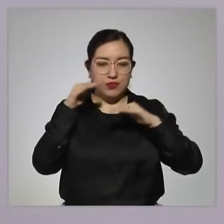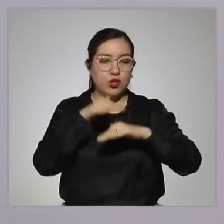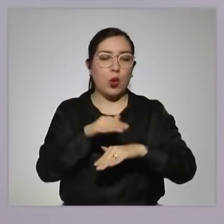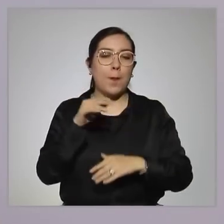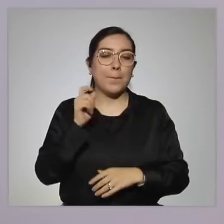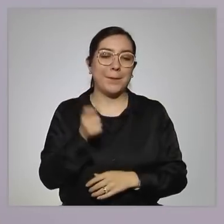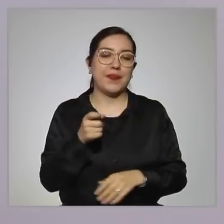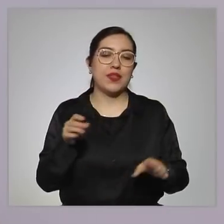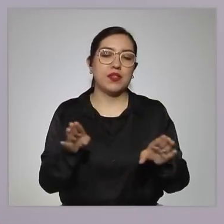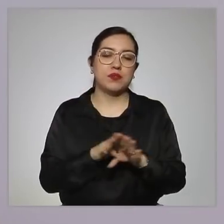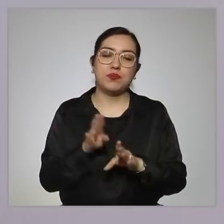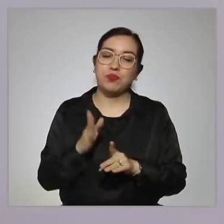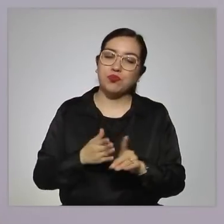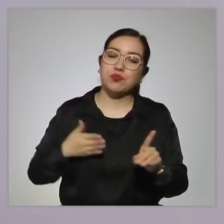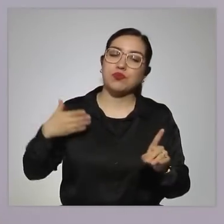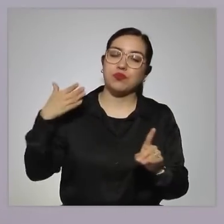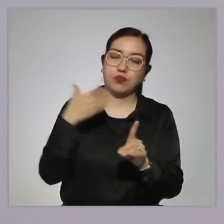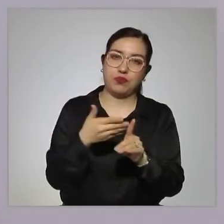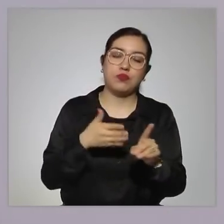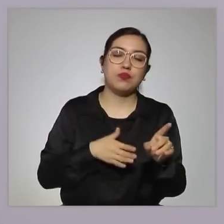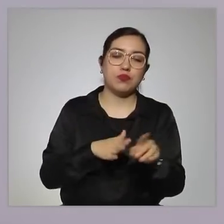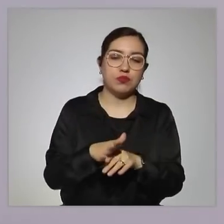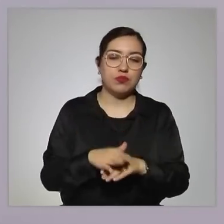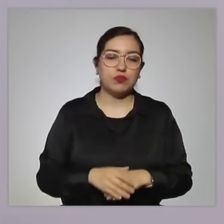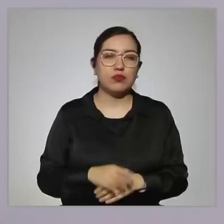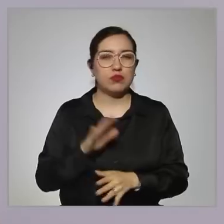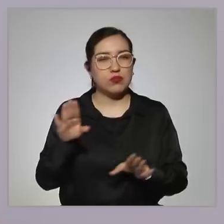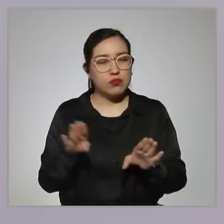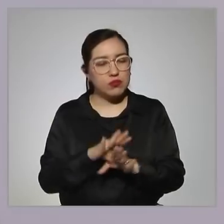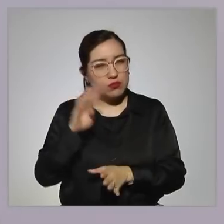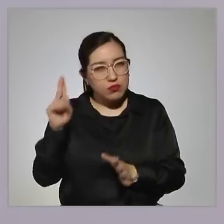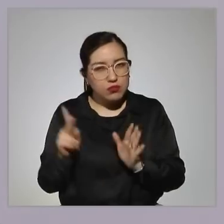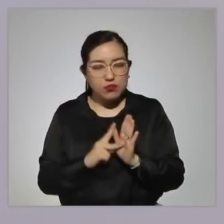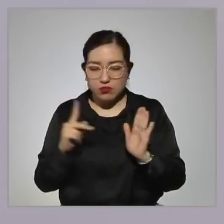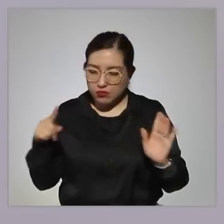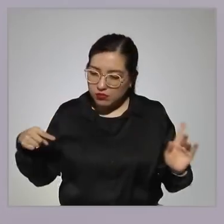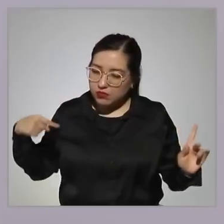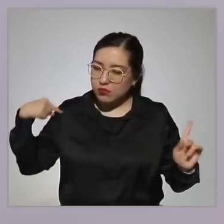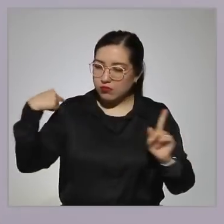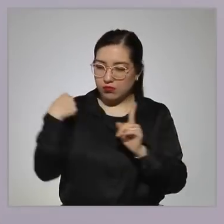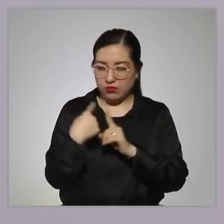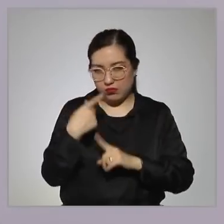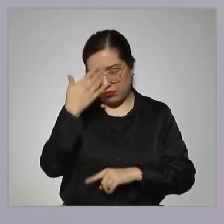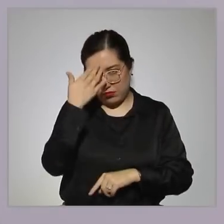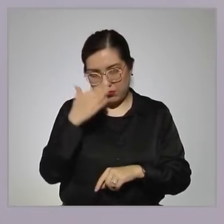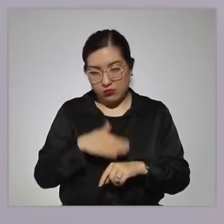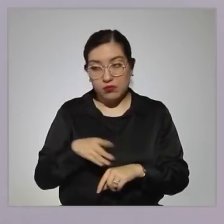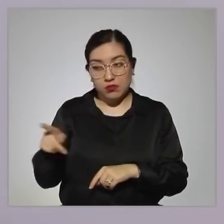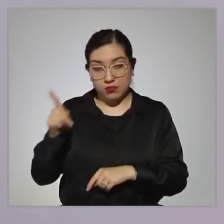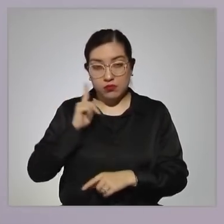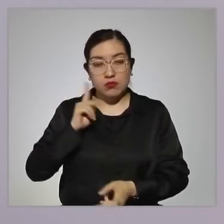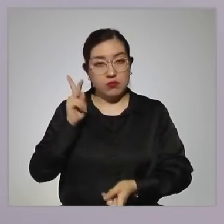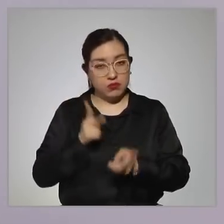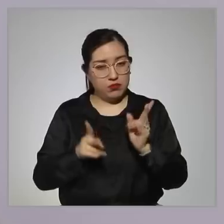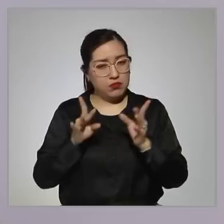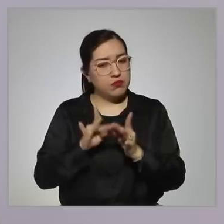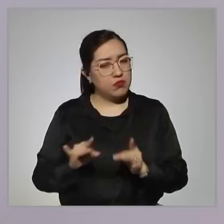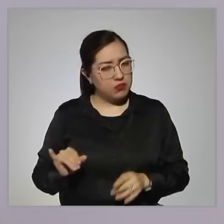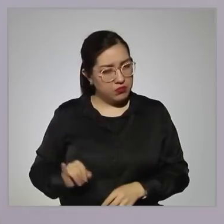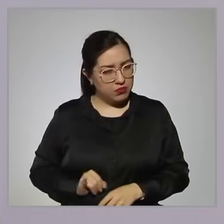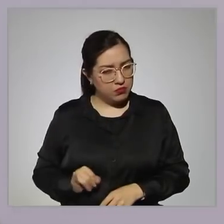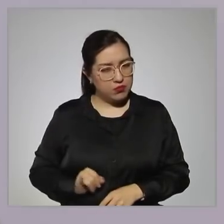son los propósitos, cómo retomarlos, cómo tomarlos. Y habló de algo muy interesante,